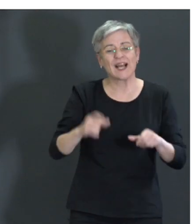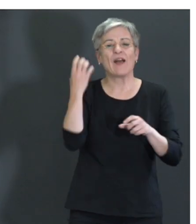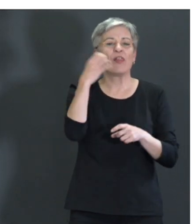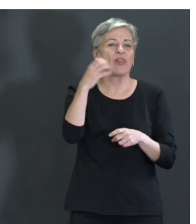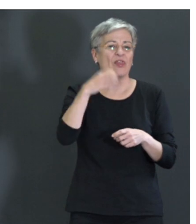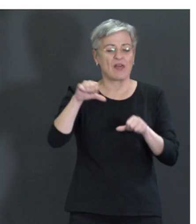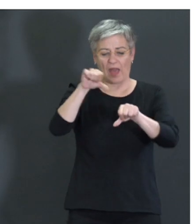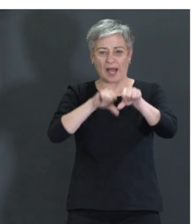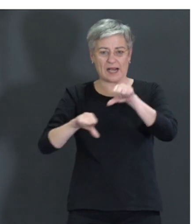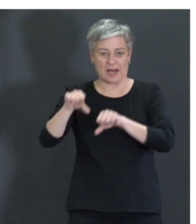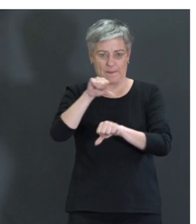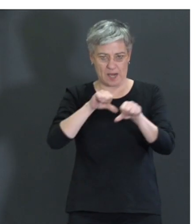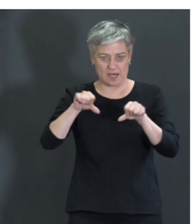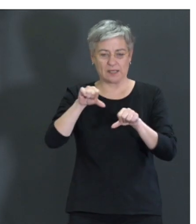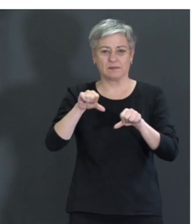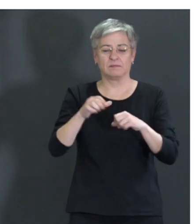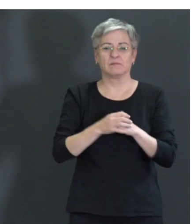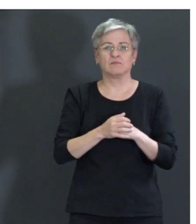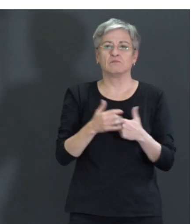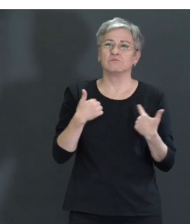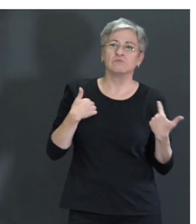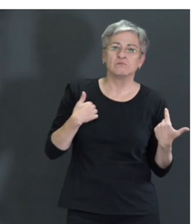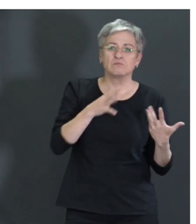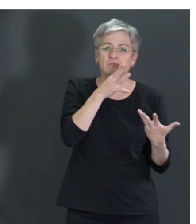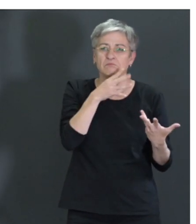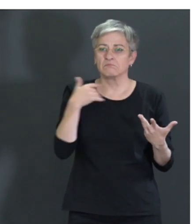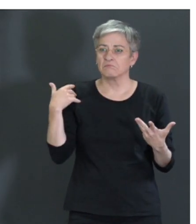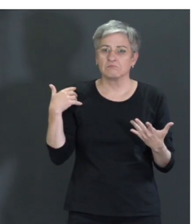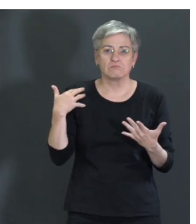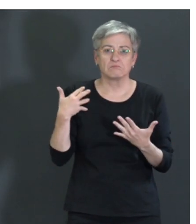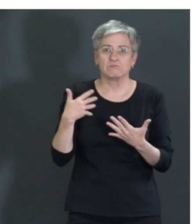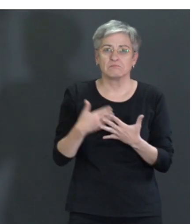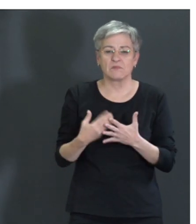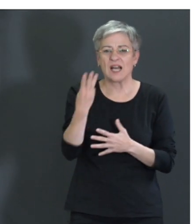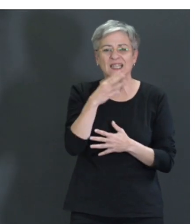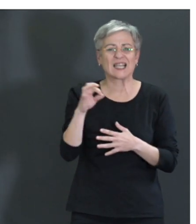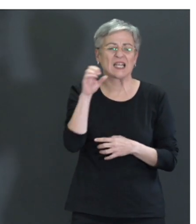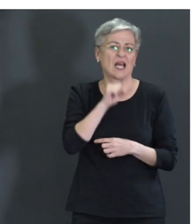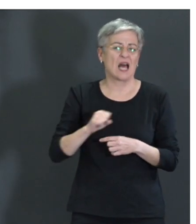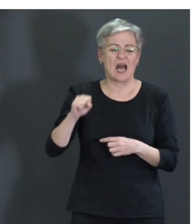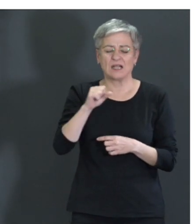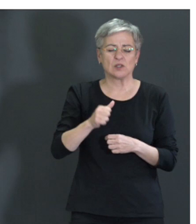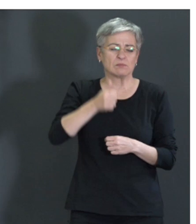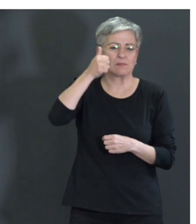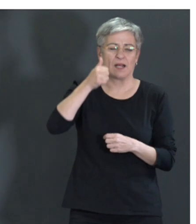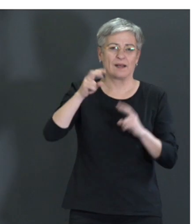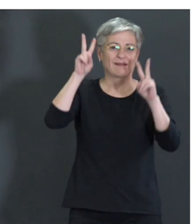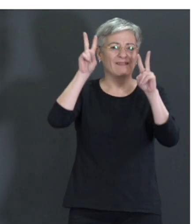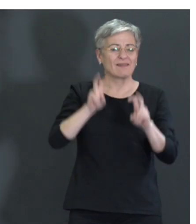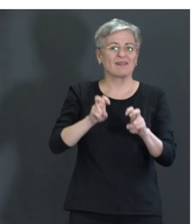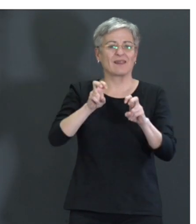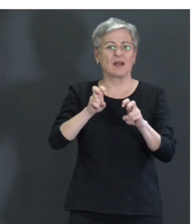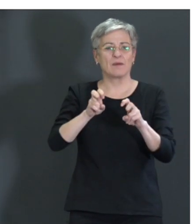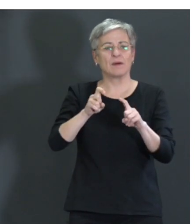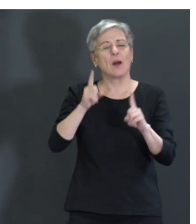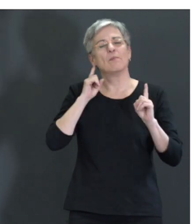Químicas y llevo pues actualmente pues más de 30 años dedicada a temas de